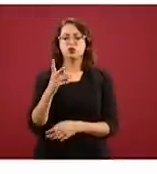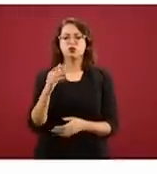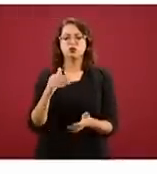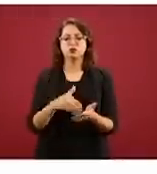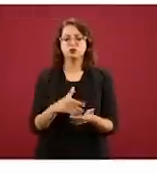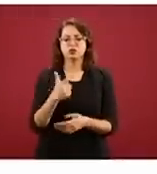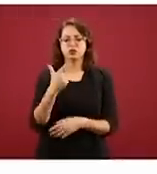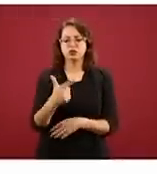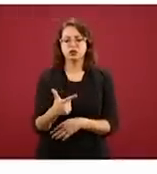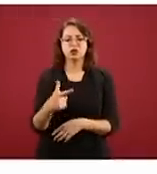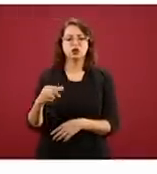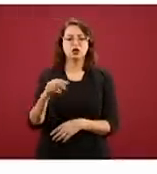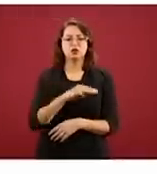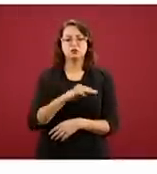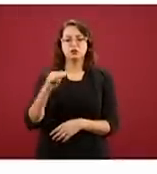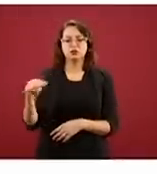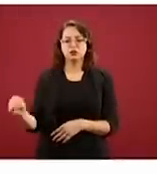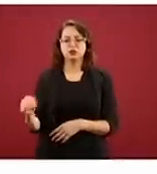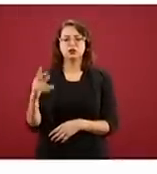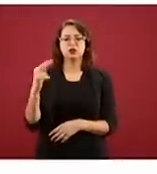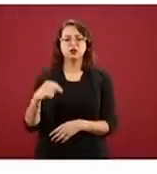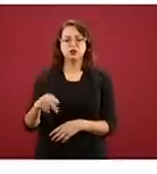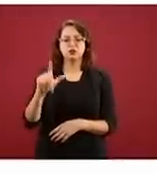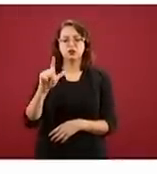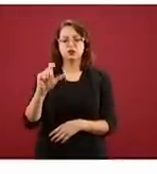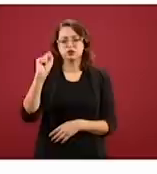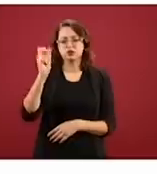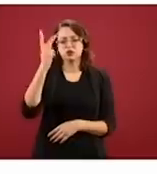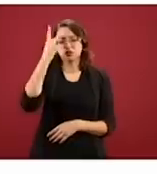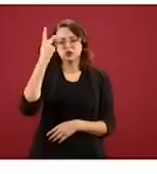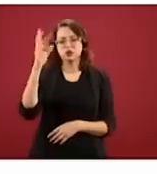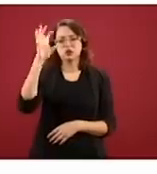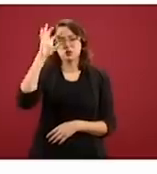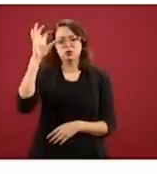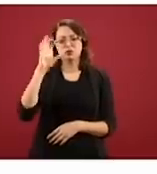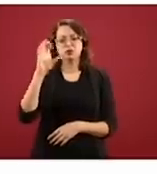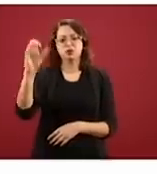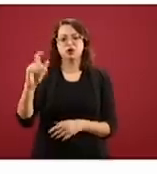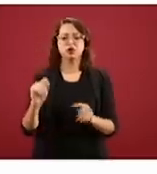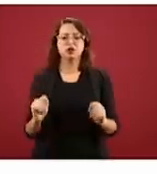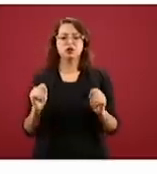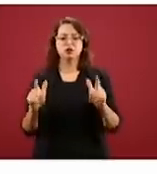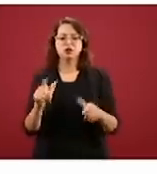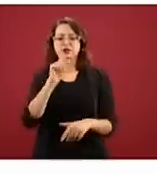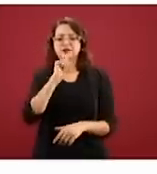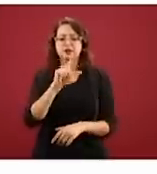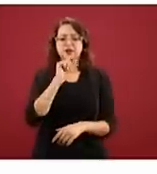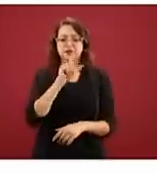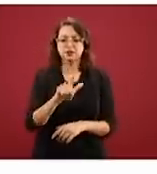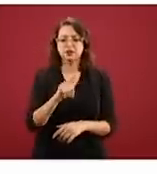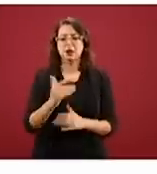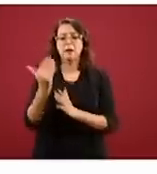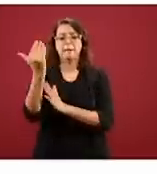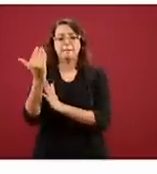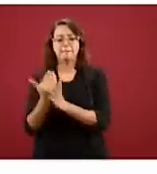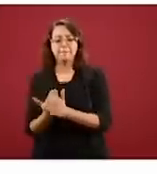2007, Michoacán, Nuevo León, San Luis Potosí, Morelos, Tlaxcala, Jalisco. A la inversa, Yucatán,